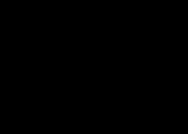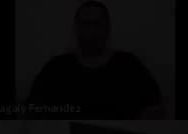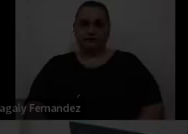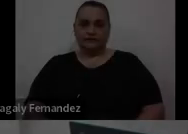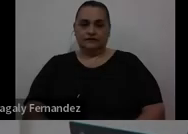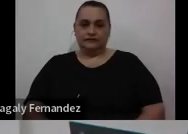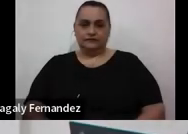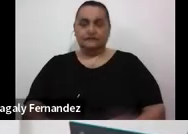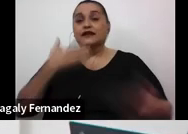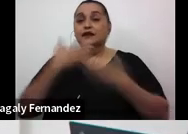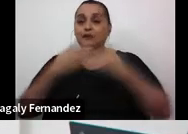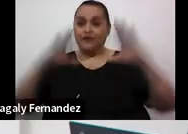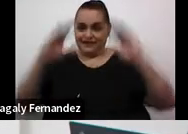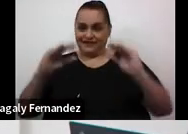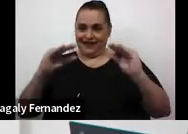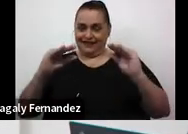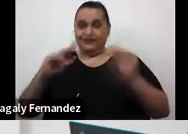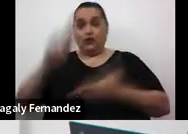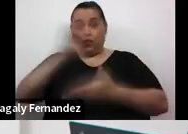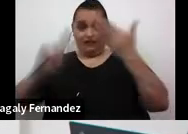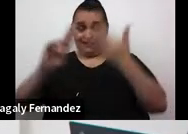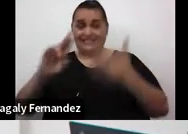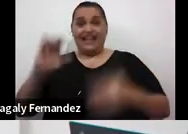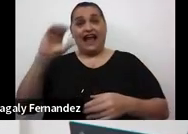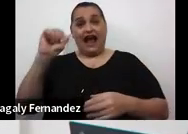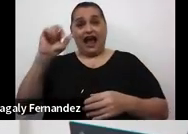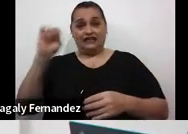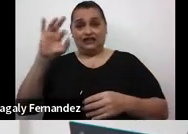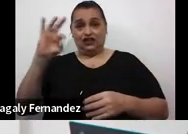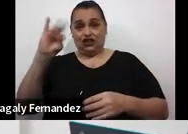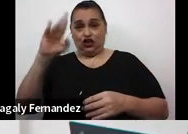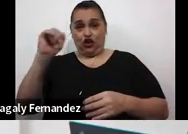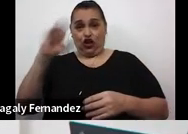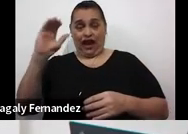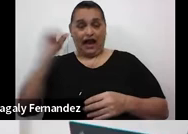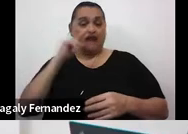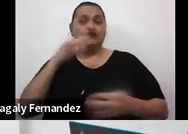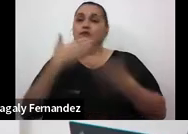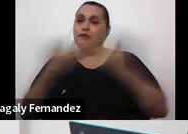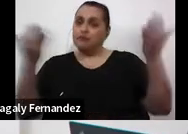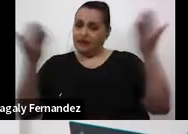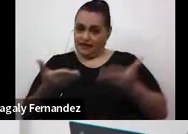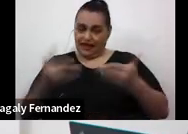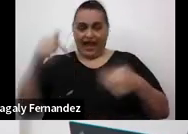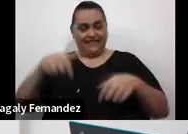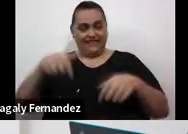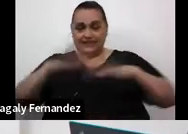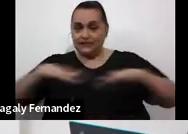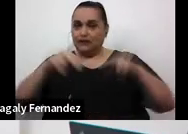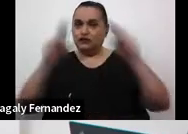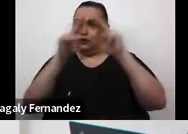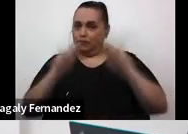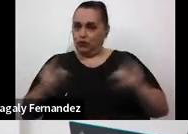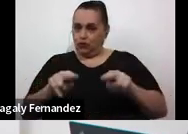Muy buenas tardes la universidad Castro carazo les da la más cordial bienvenida a este espacio virtual